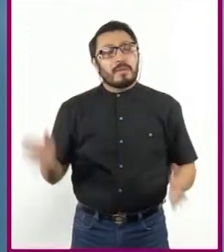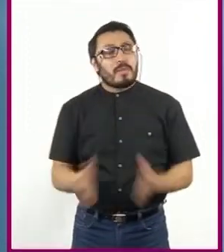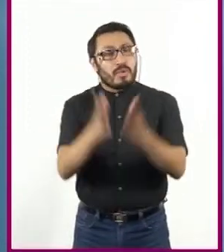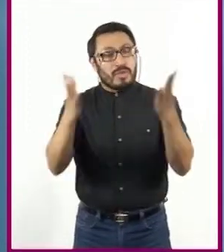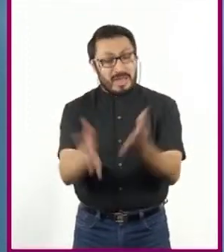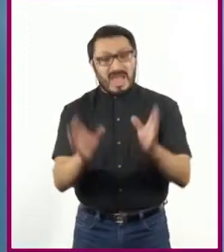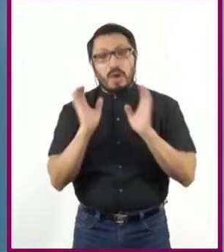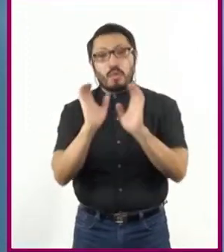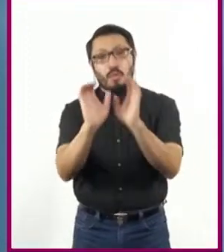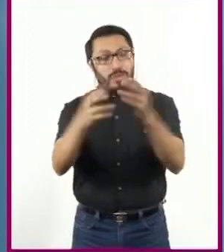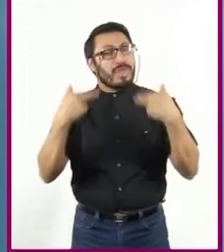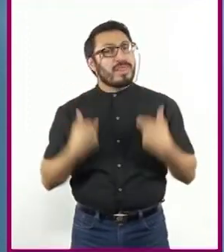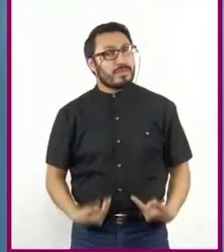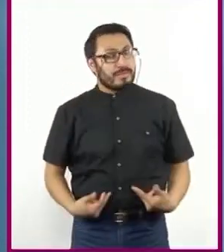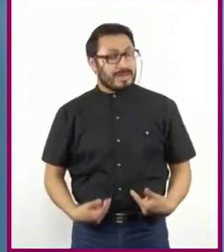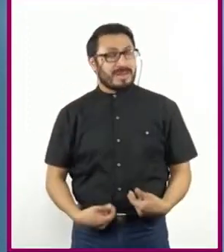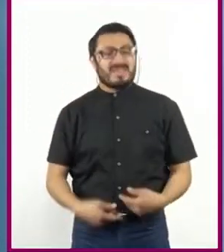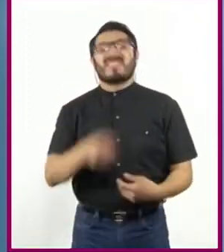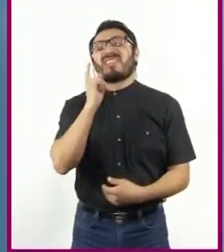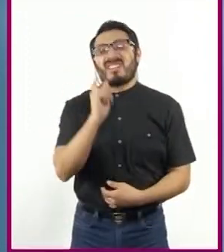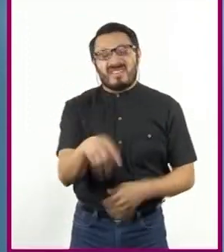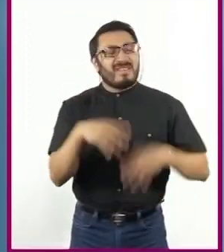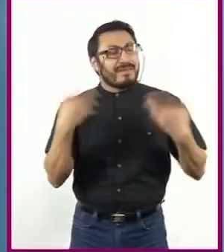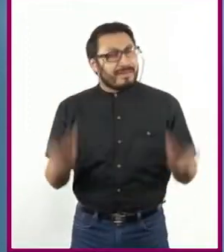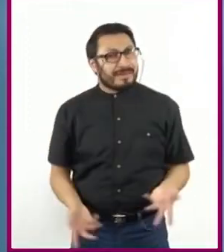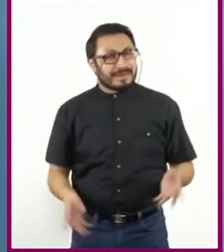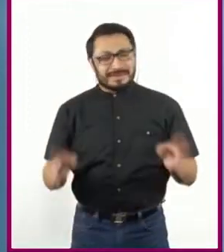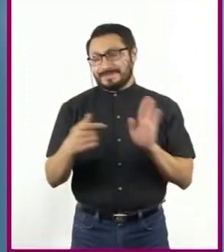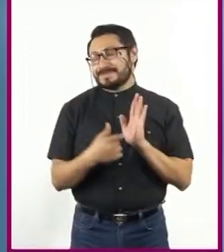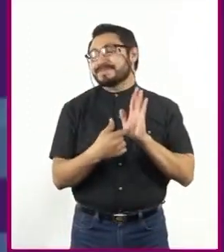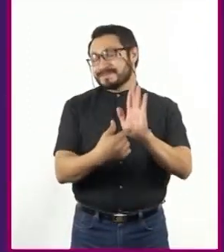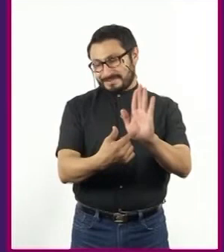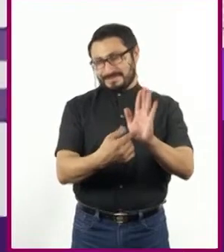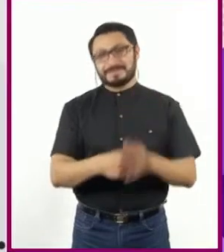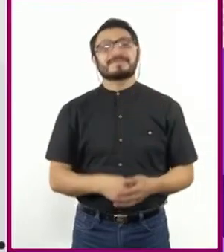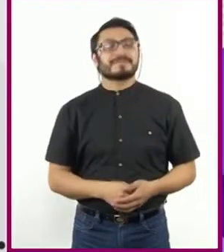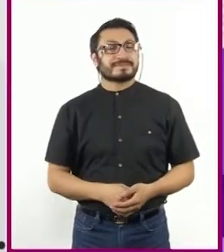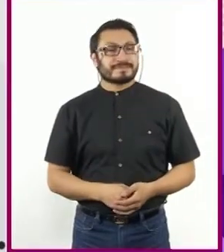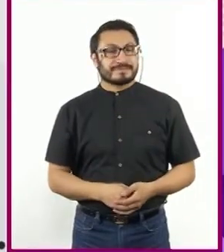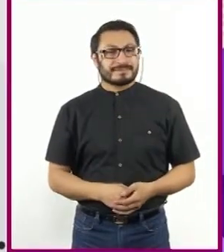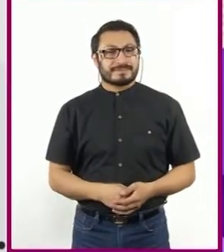de la especie humana, lo cual se manifiesta de la siguiente manera.